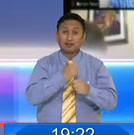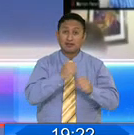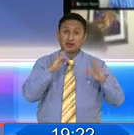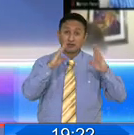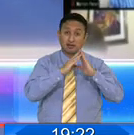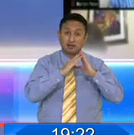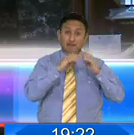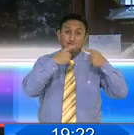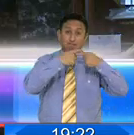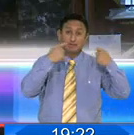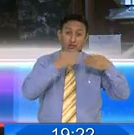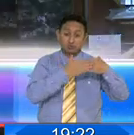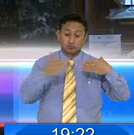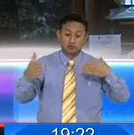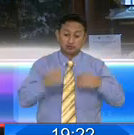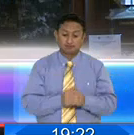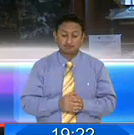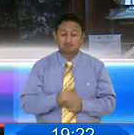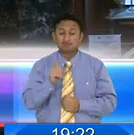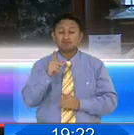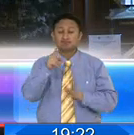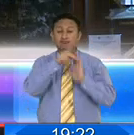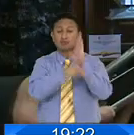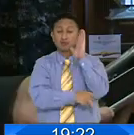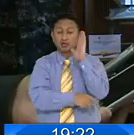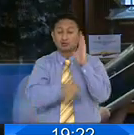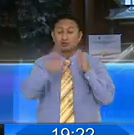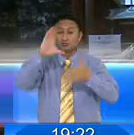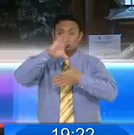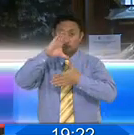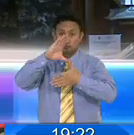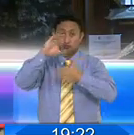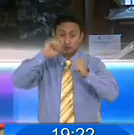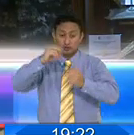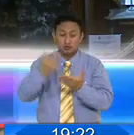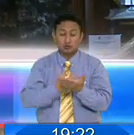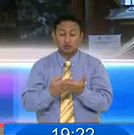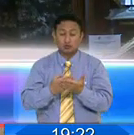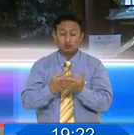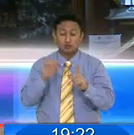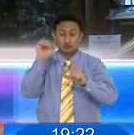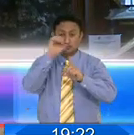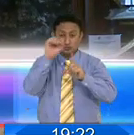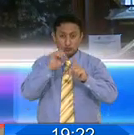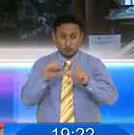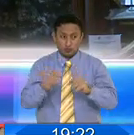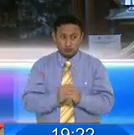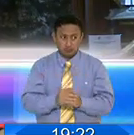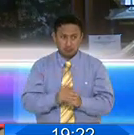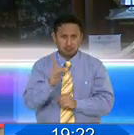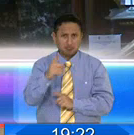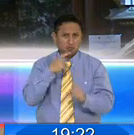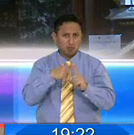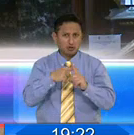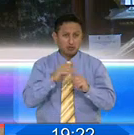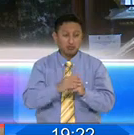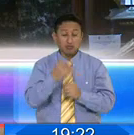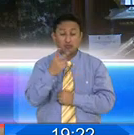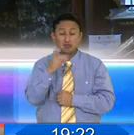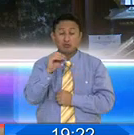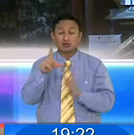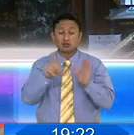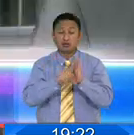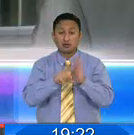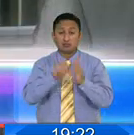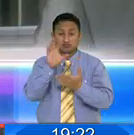parlamento asimismo en américa en poder sesionar de manera virtual en el balance ha sido positivo casi 20 leyes aprobadas de manera virtual que vía telemática